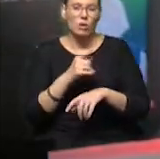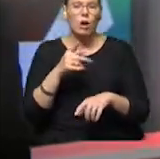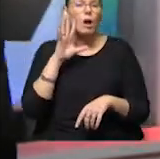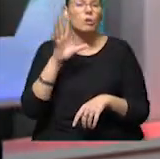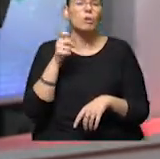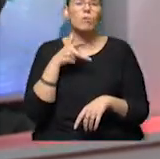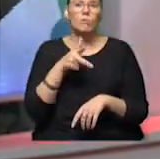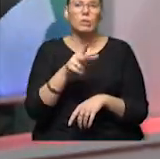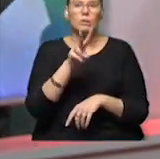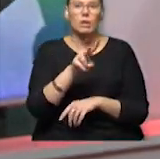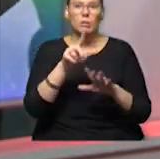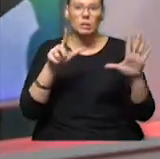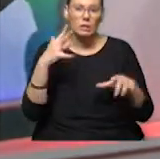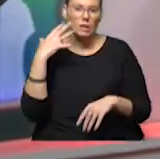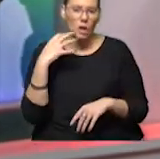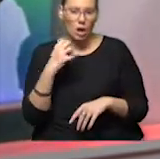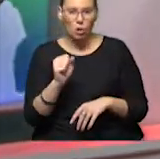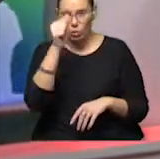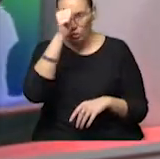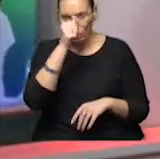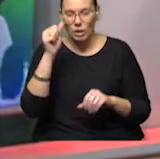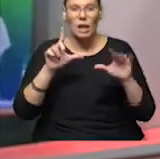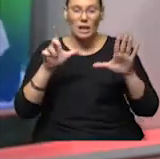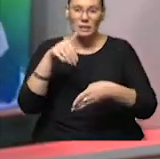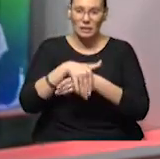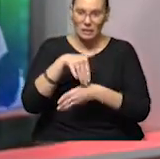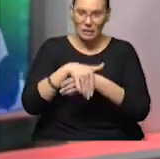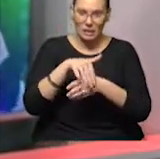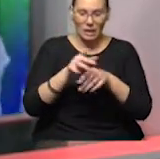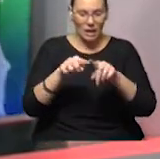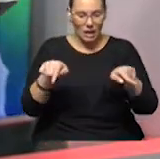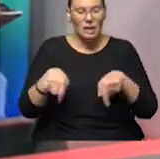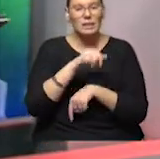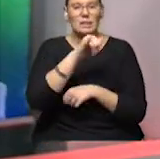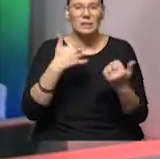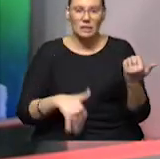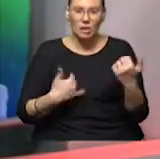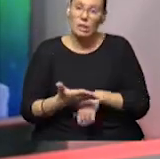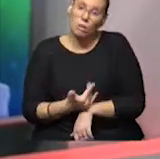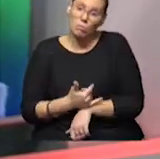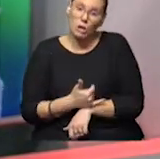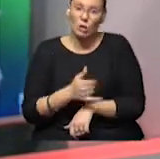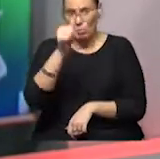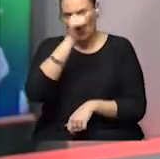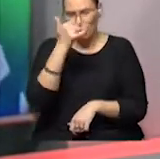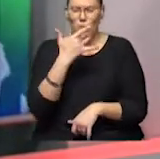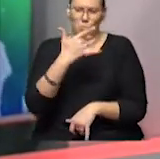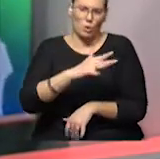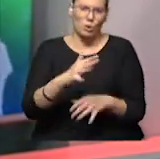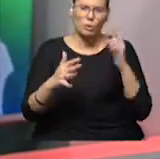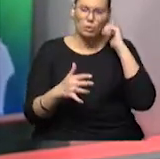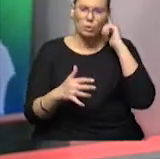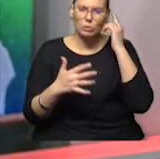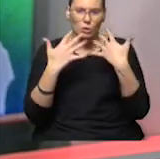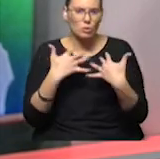fecha el 27 de agosto, que es domingo, a las 7 de la tarde en la Sala Cita Rosa. Tempranito para domingo, divino. Se ponen esos